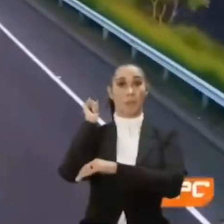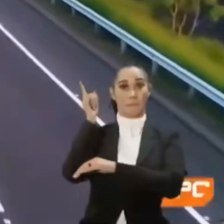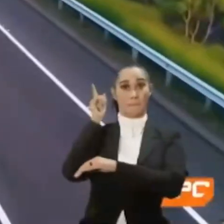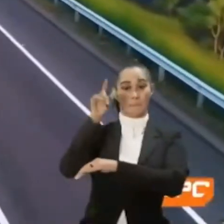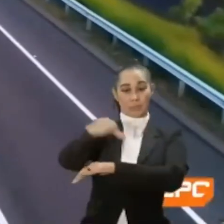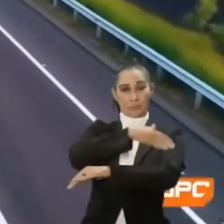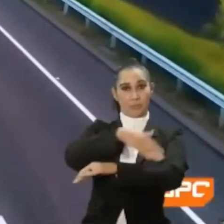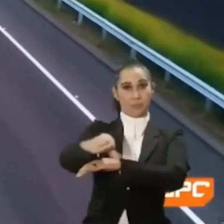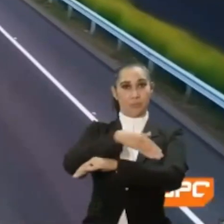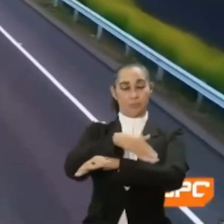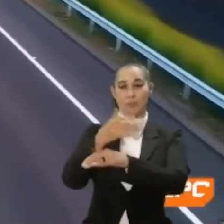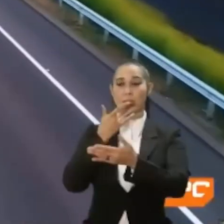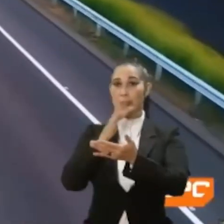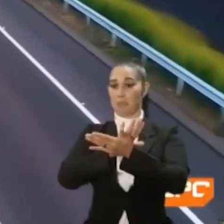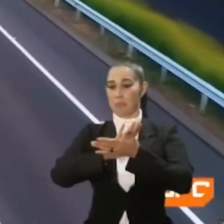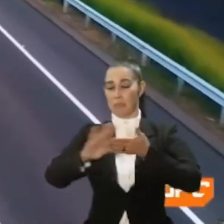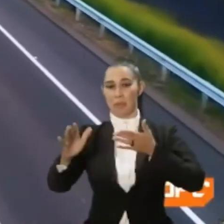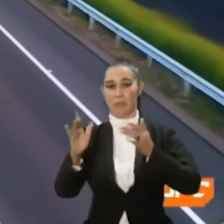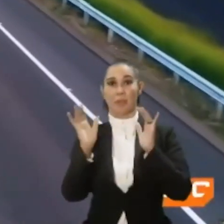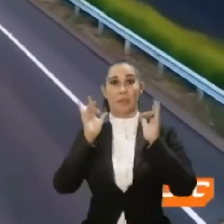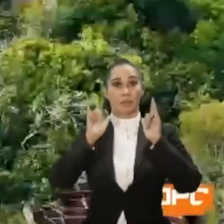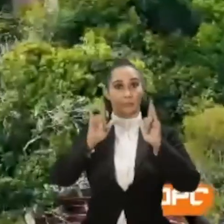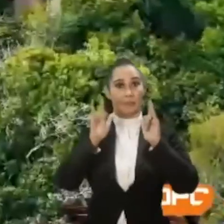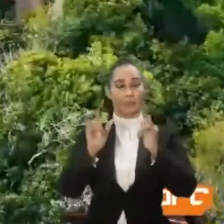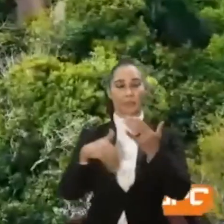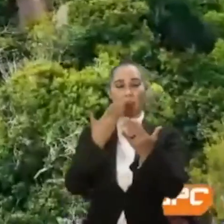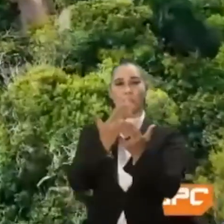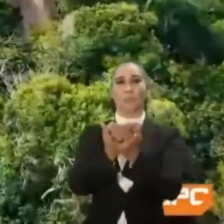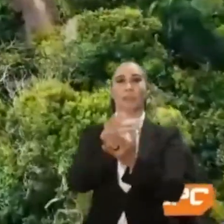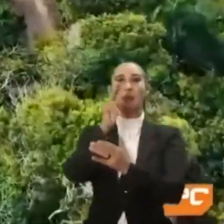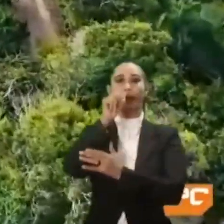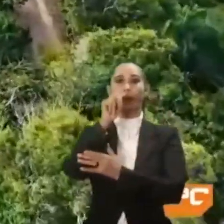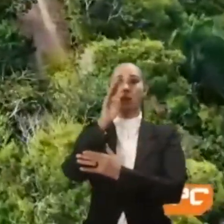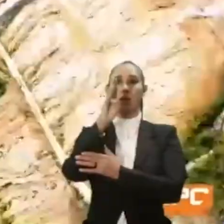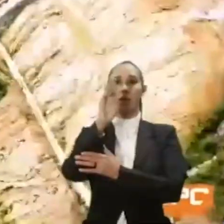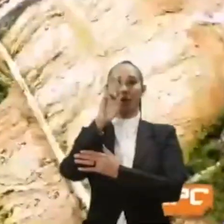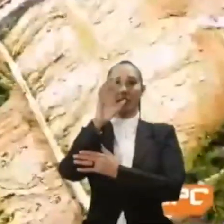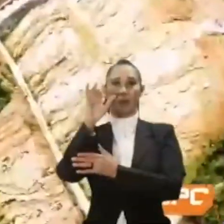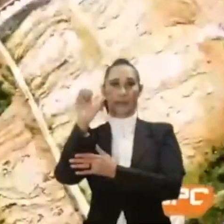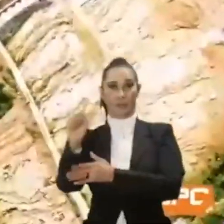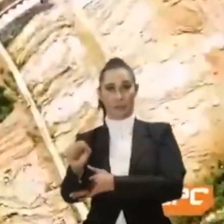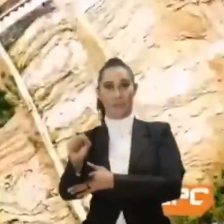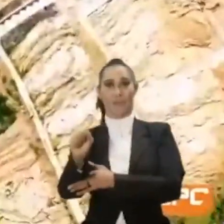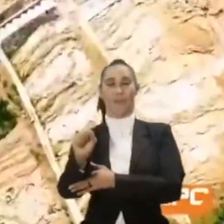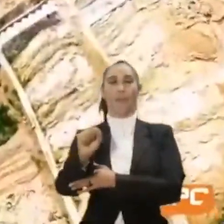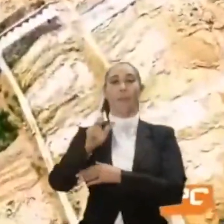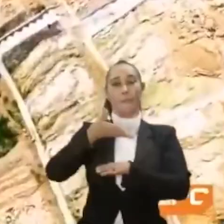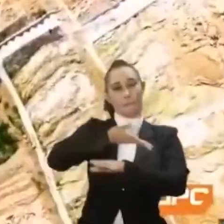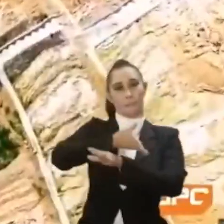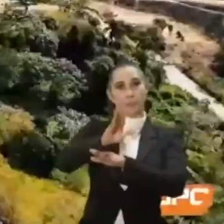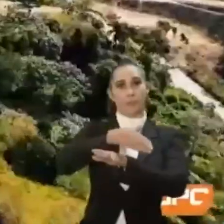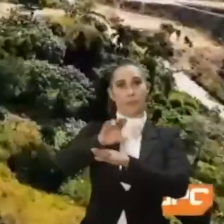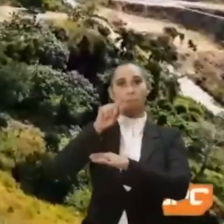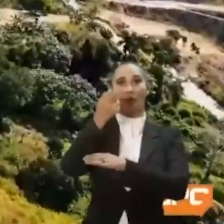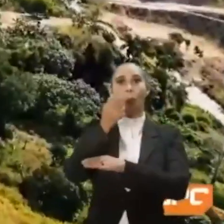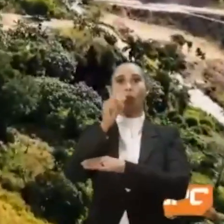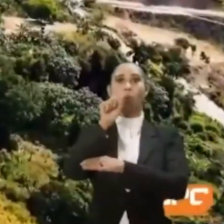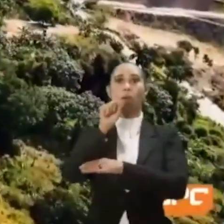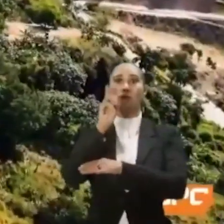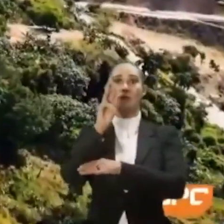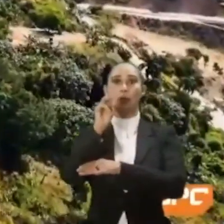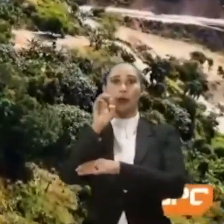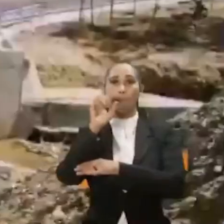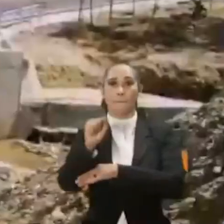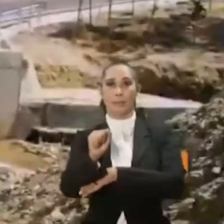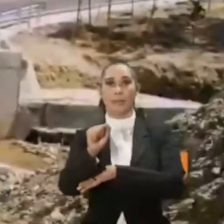totalmente rehabilitada desde Santiago a Navarrete, el tramo cuarto en la circunvalación sur de Santiago, la carretera Guazumal, Hermanas